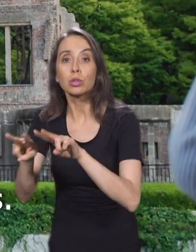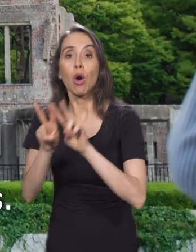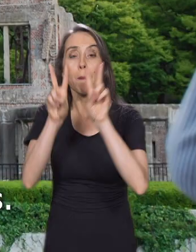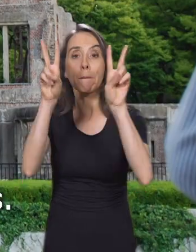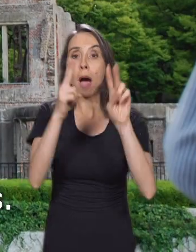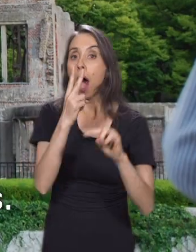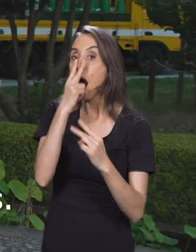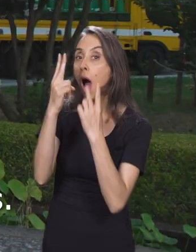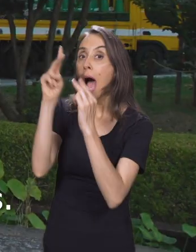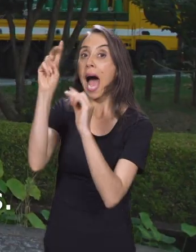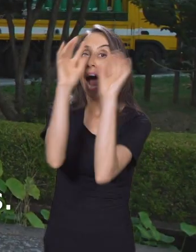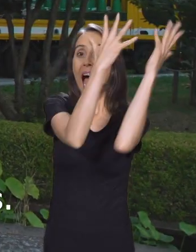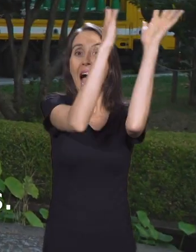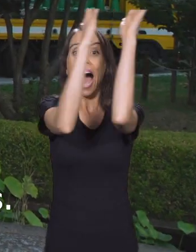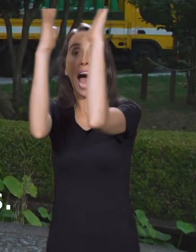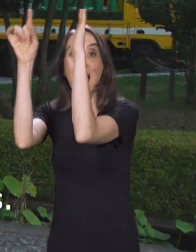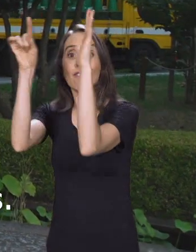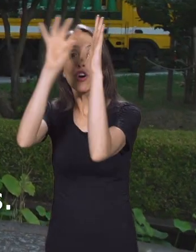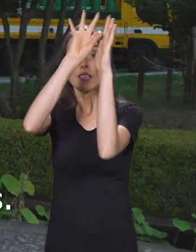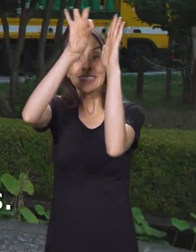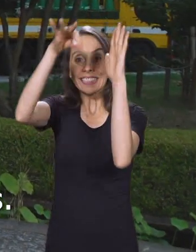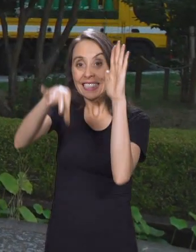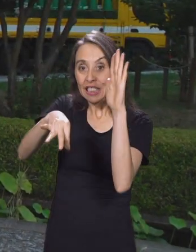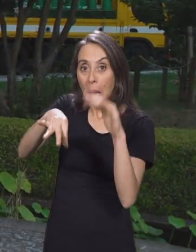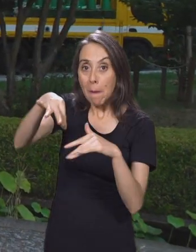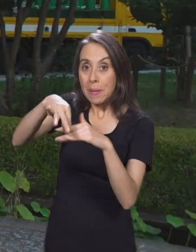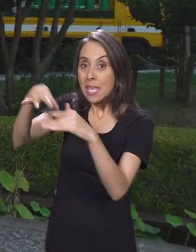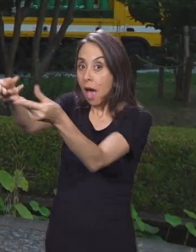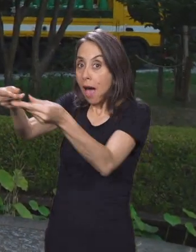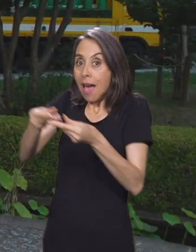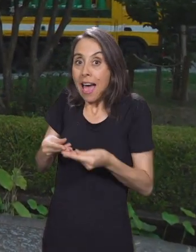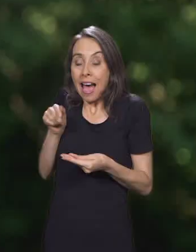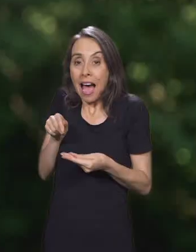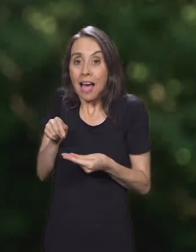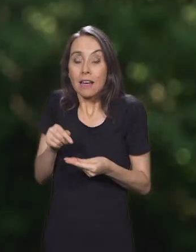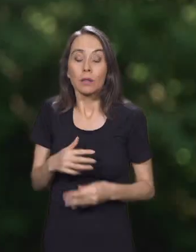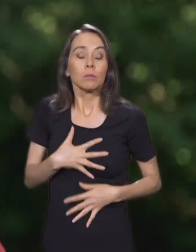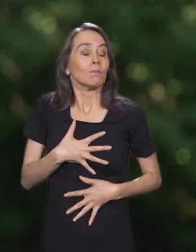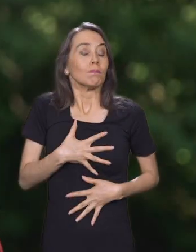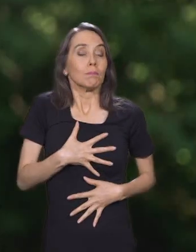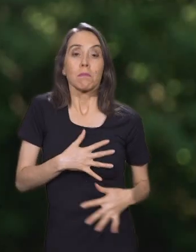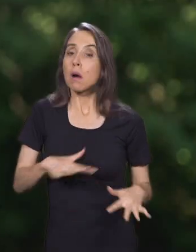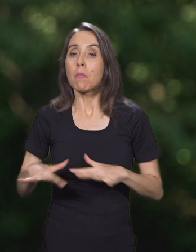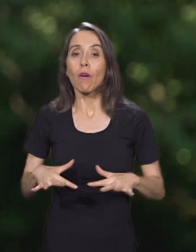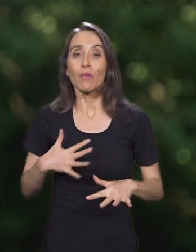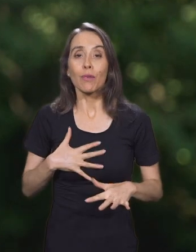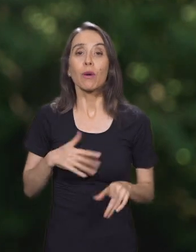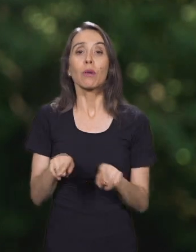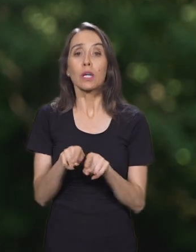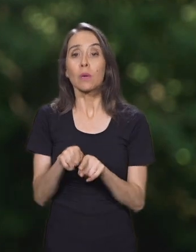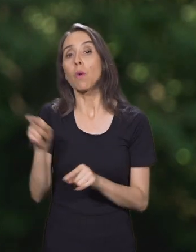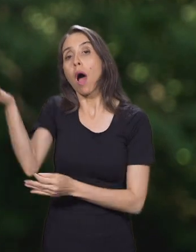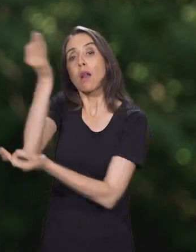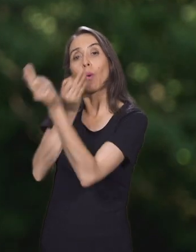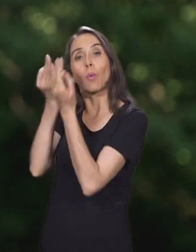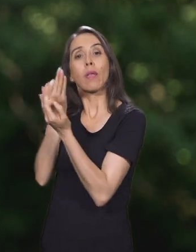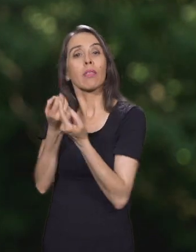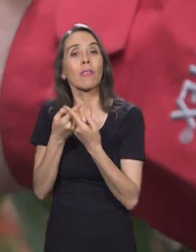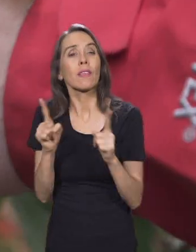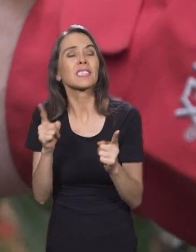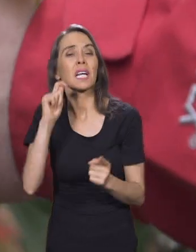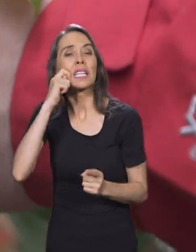conocer los árboles de los cuales vienen estas semillas. Y la verdad que terminó de moverme el piso, ¿ya? Una cosa es que te